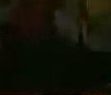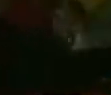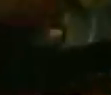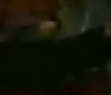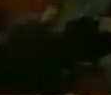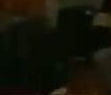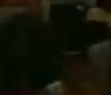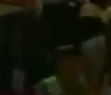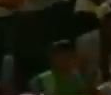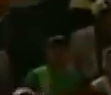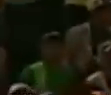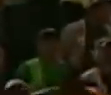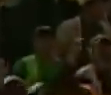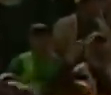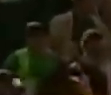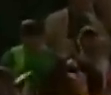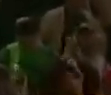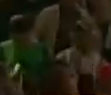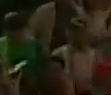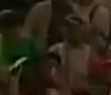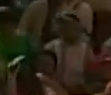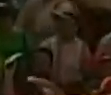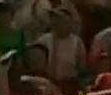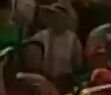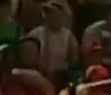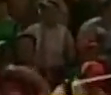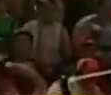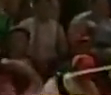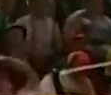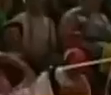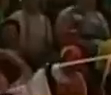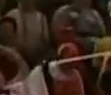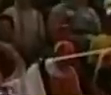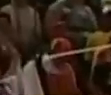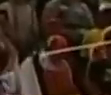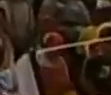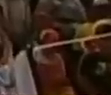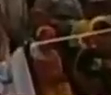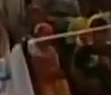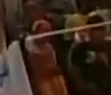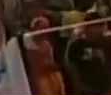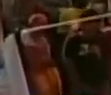Hugo Chávez! ¡Con Chávez y Maduro!